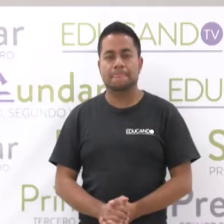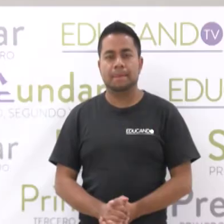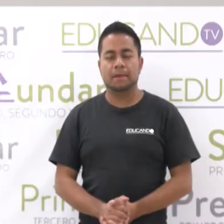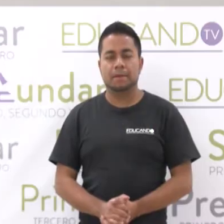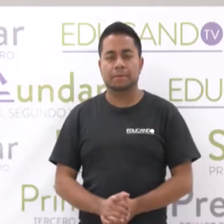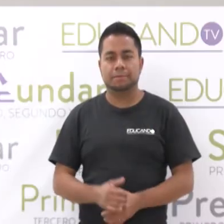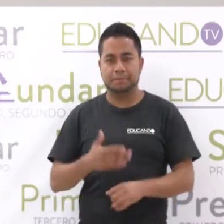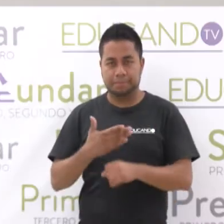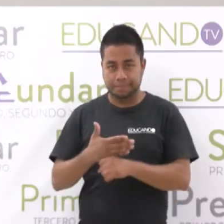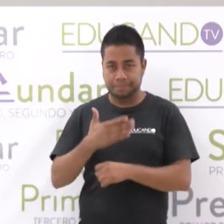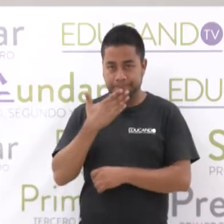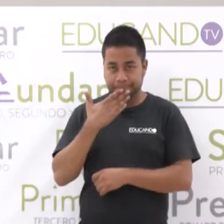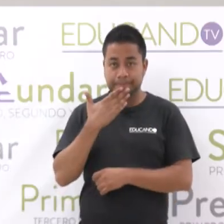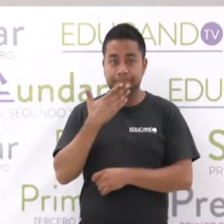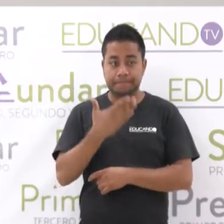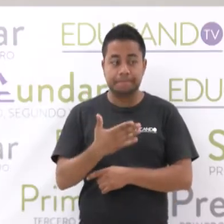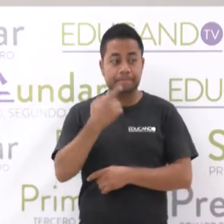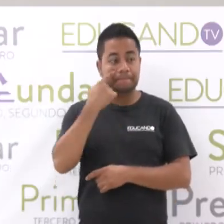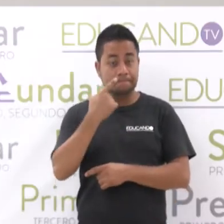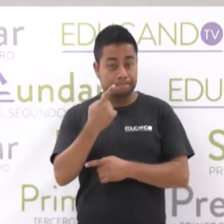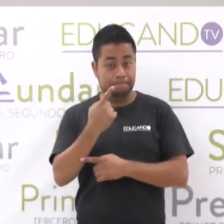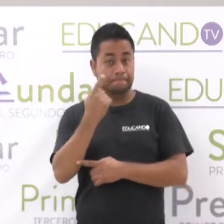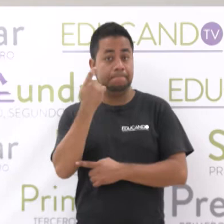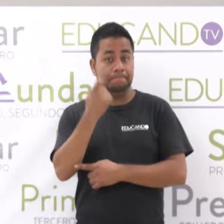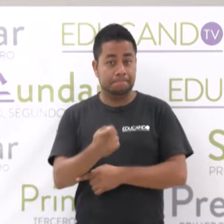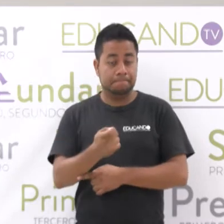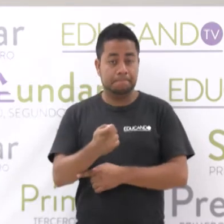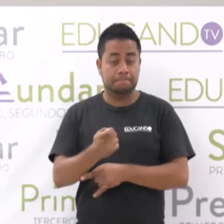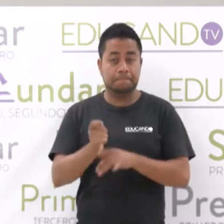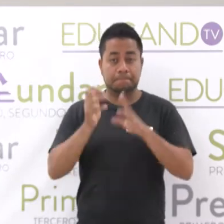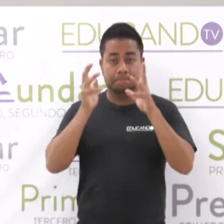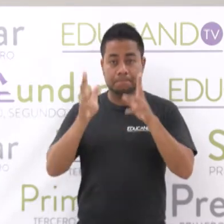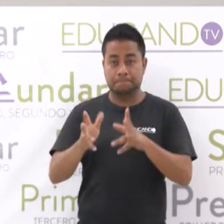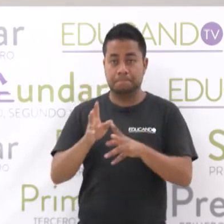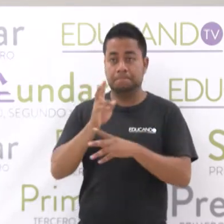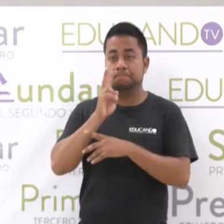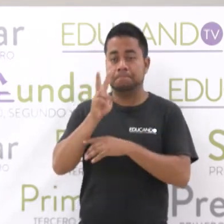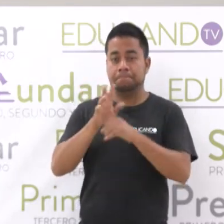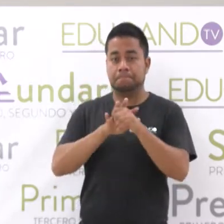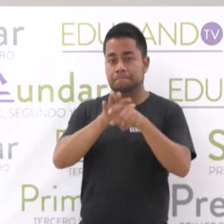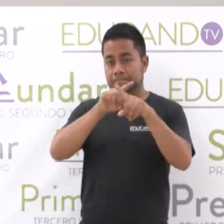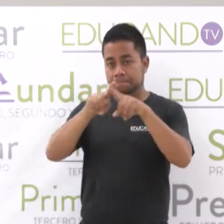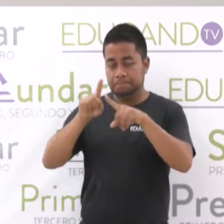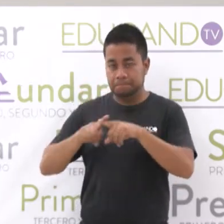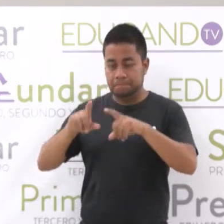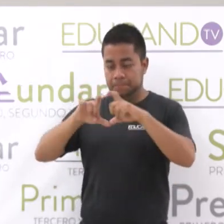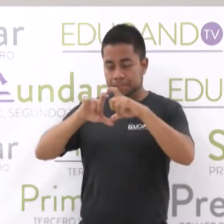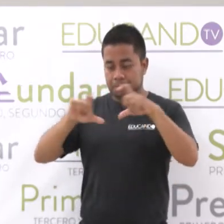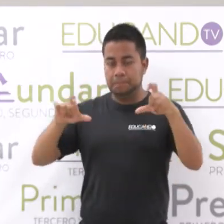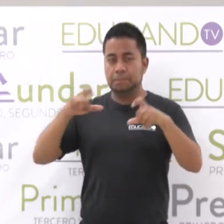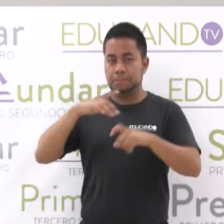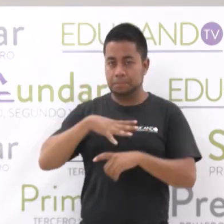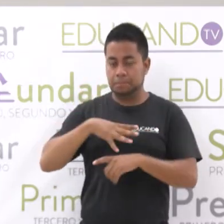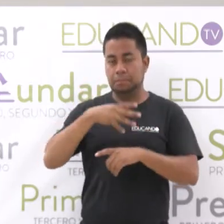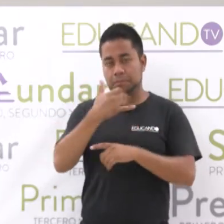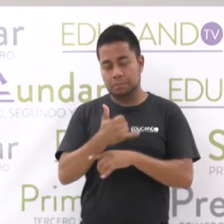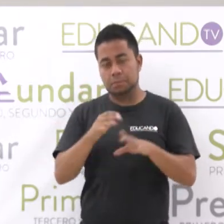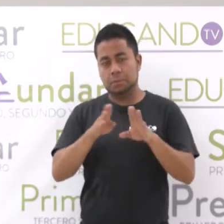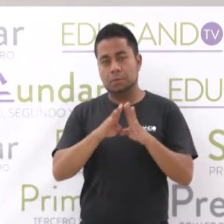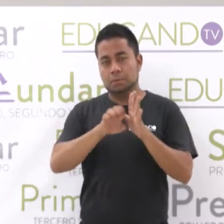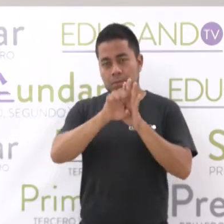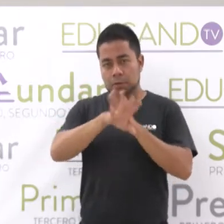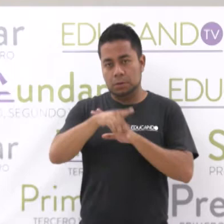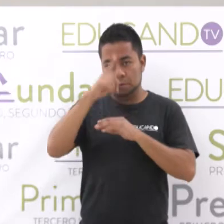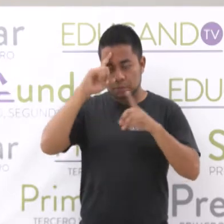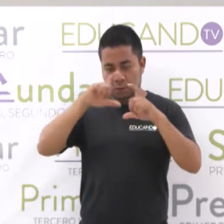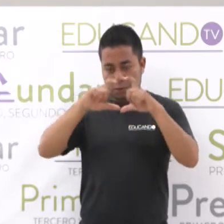Pues muy bien. Ahora sí, ya que vimos los diversos tipos de fichas y un ejemplo